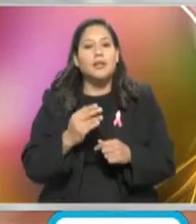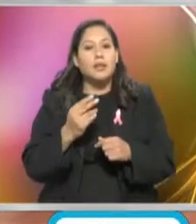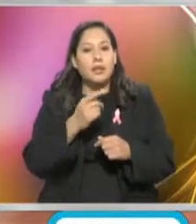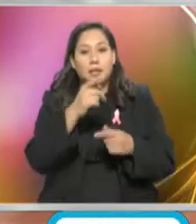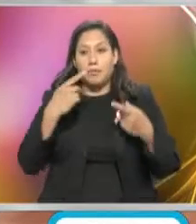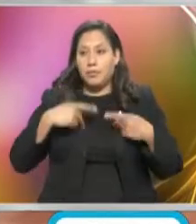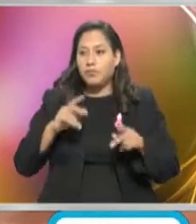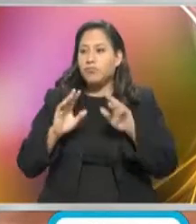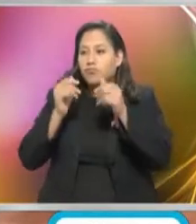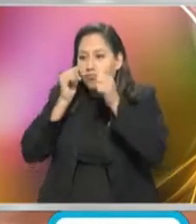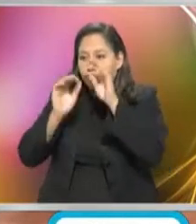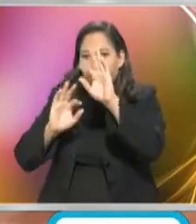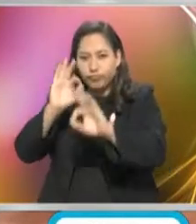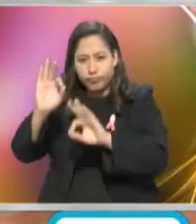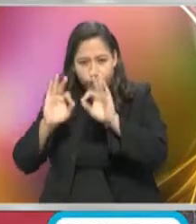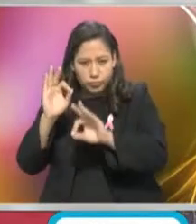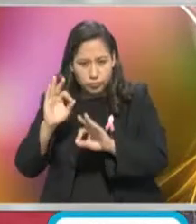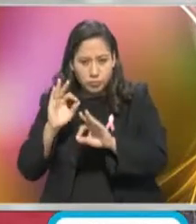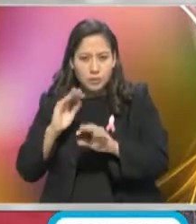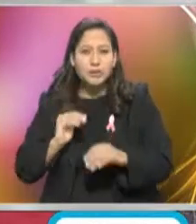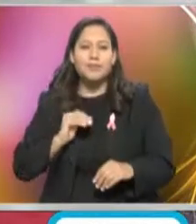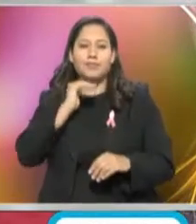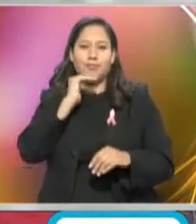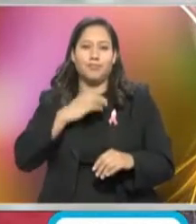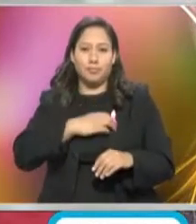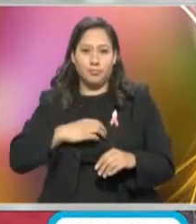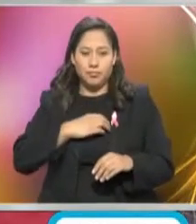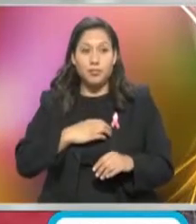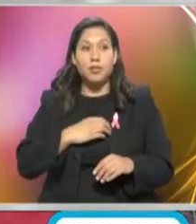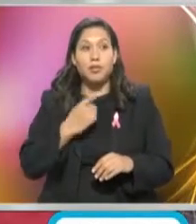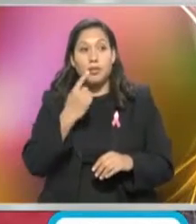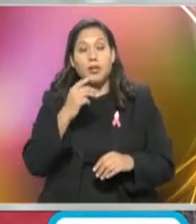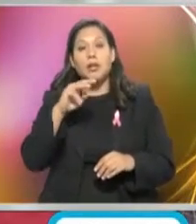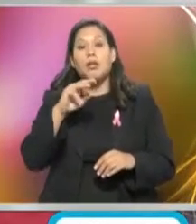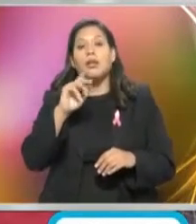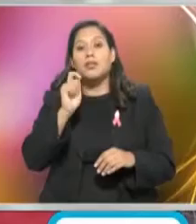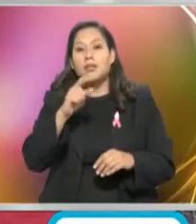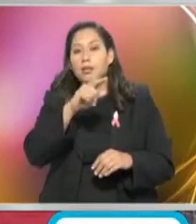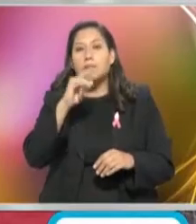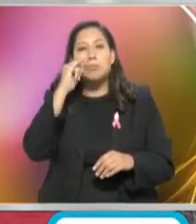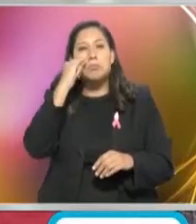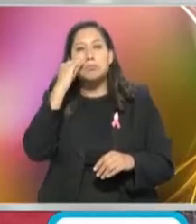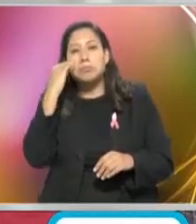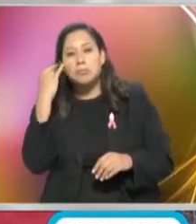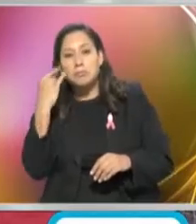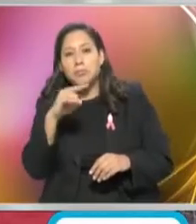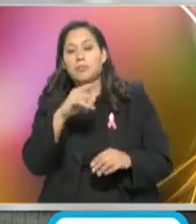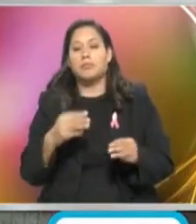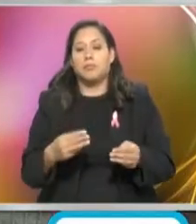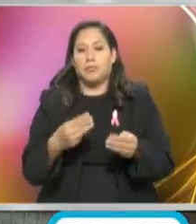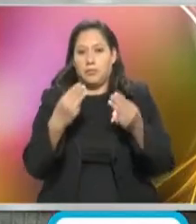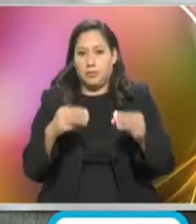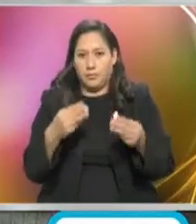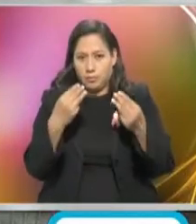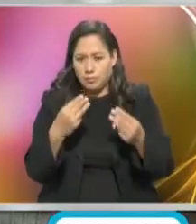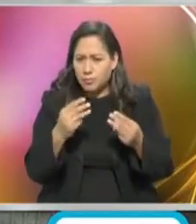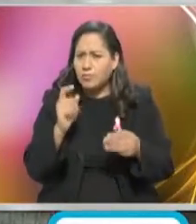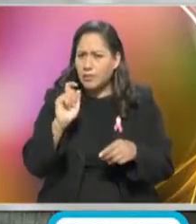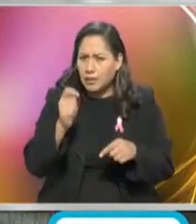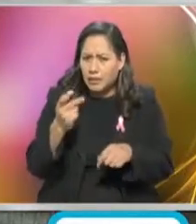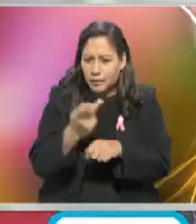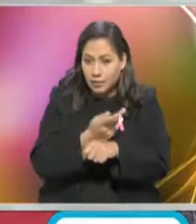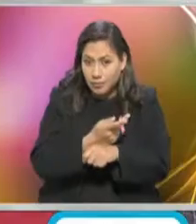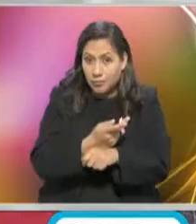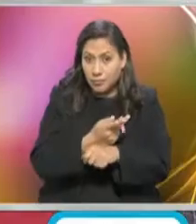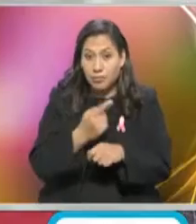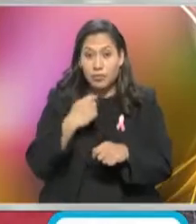los clientes. Ok. Hay un concepto que se llama la miopía de la mercadotecnia, que te dice, ¿qué pasa cuando